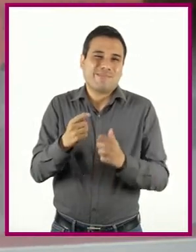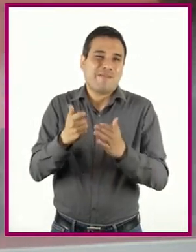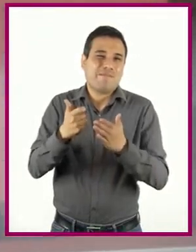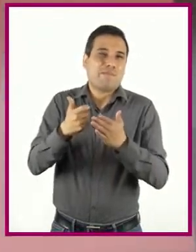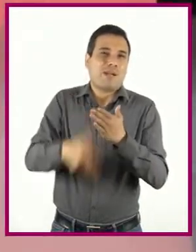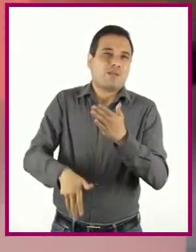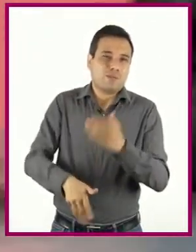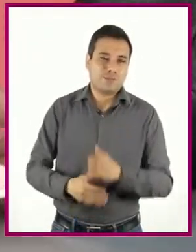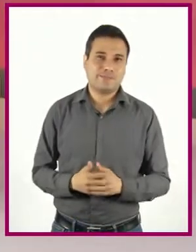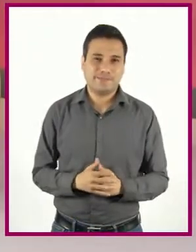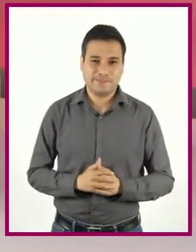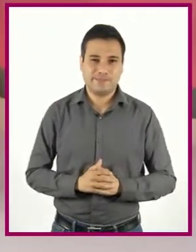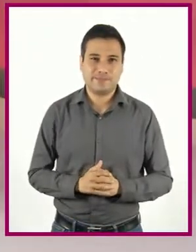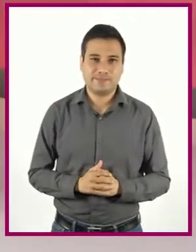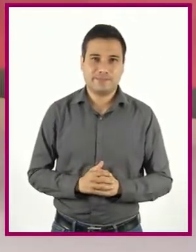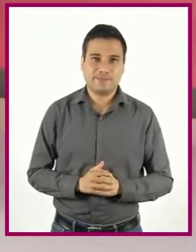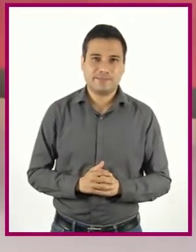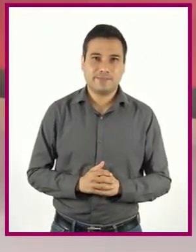tú.